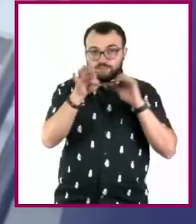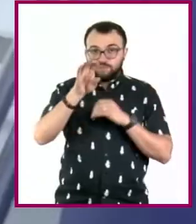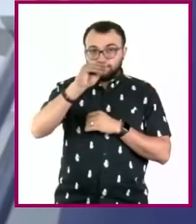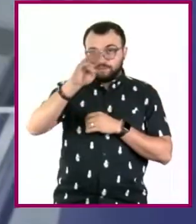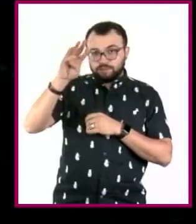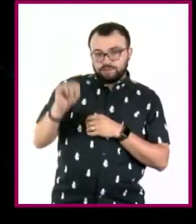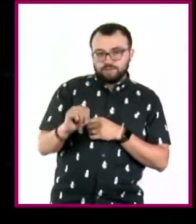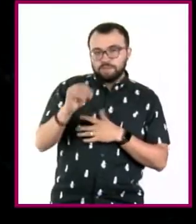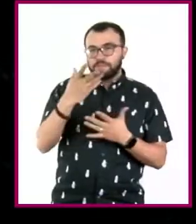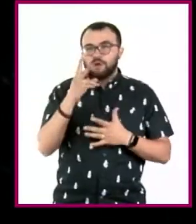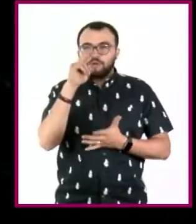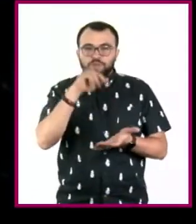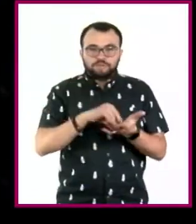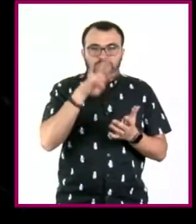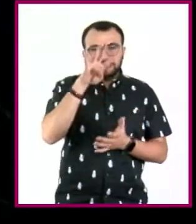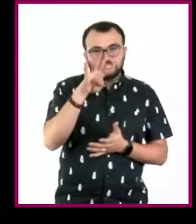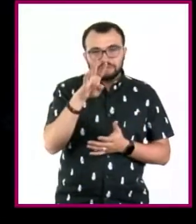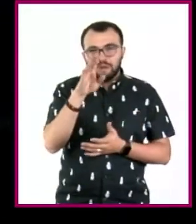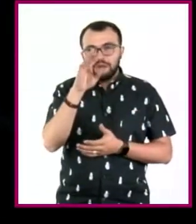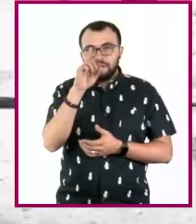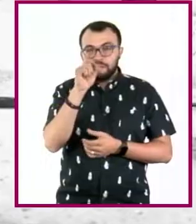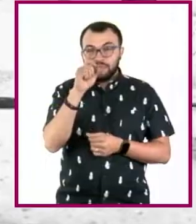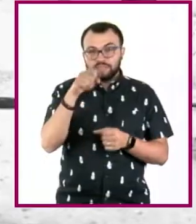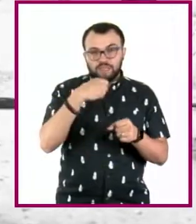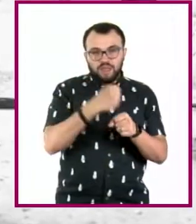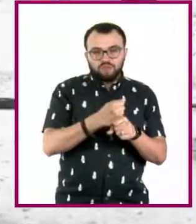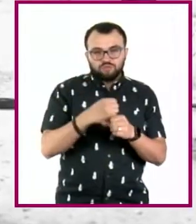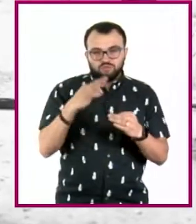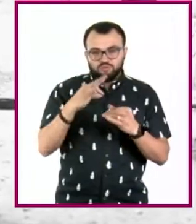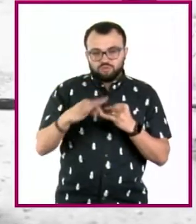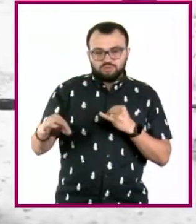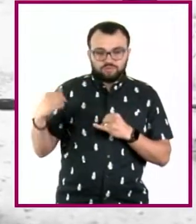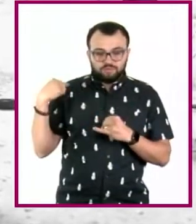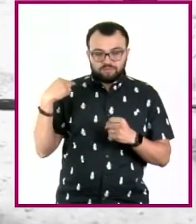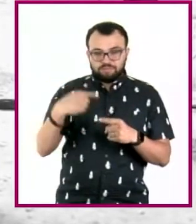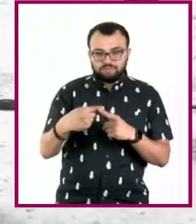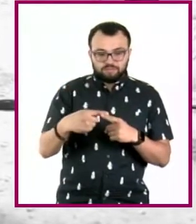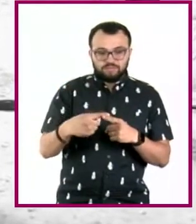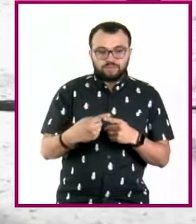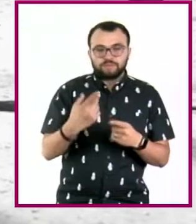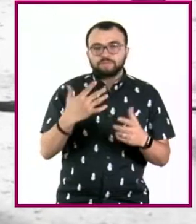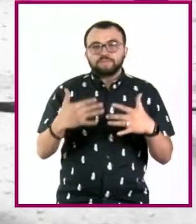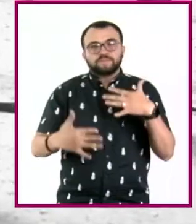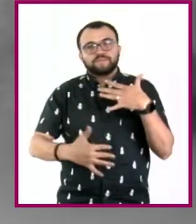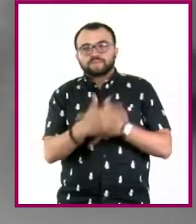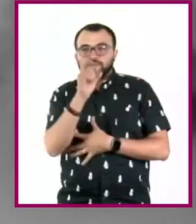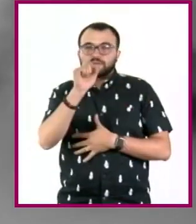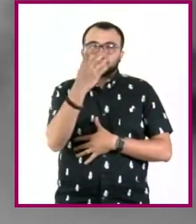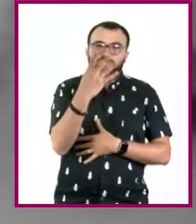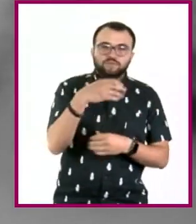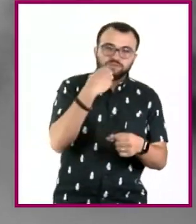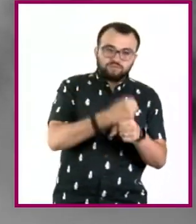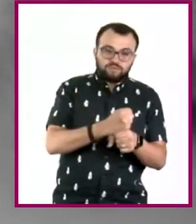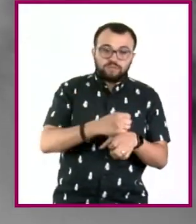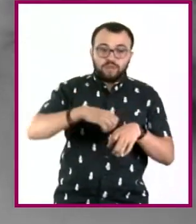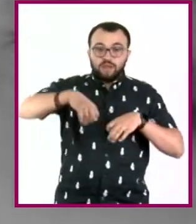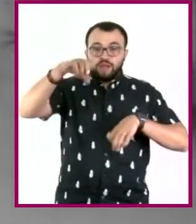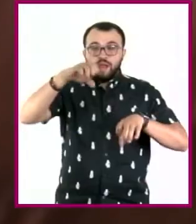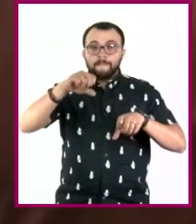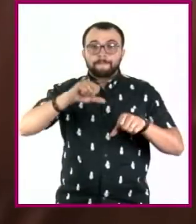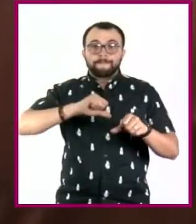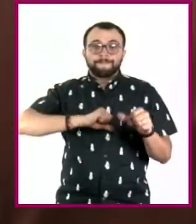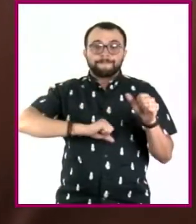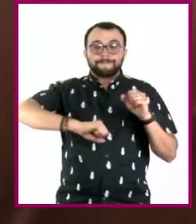2019, o sea, en los últimos 20 años, a pesar de que la población juvenil mundial de 15 a 24 años de edad se incrementó de